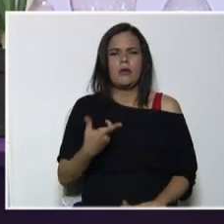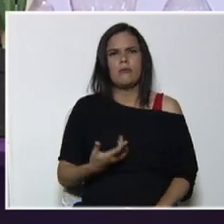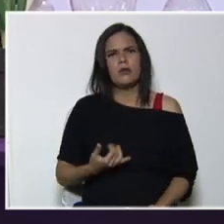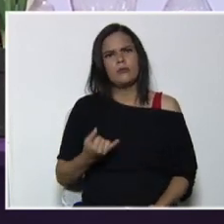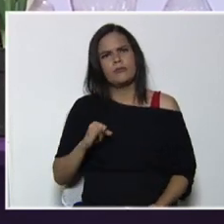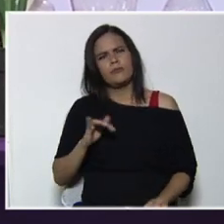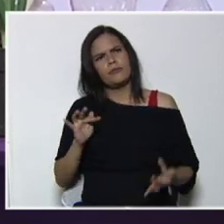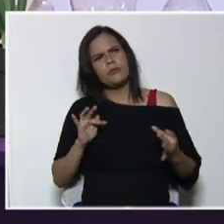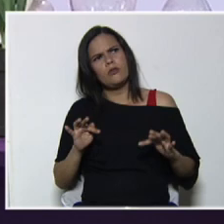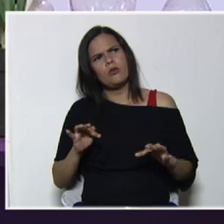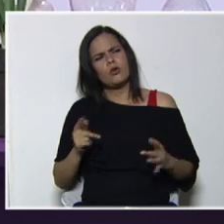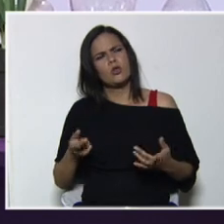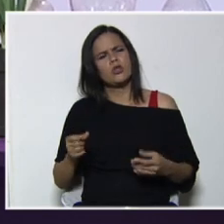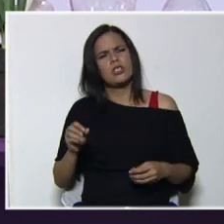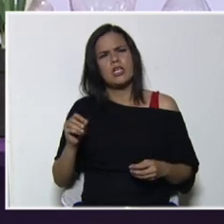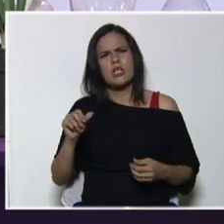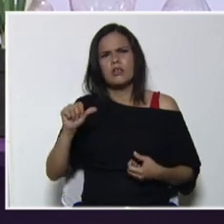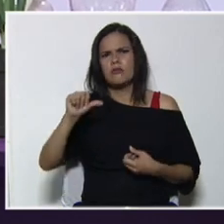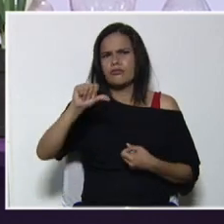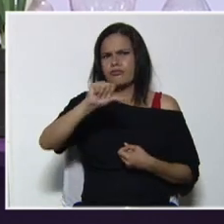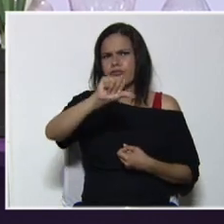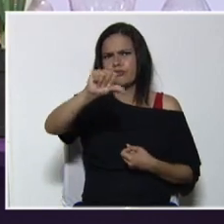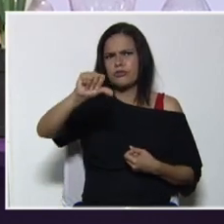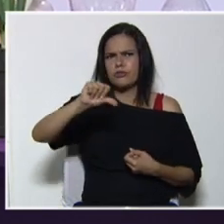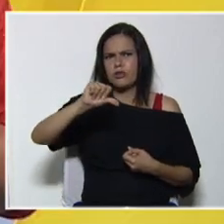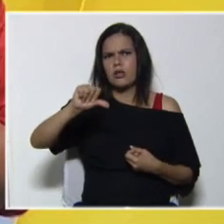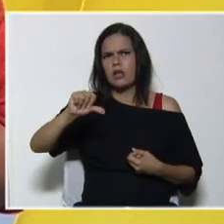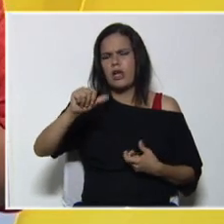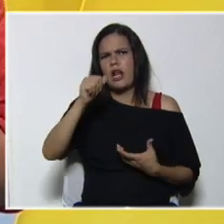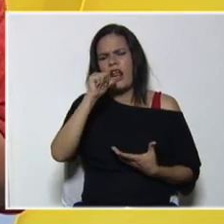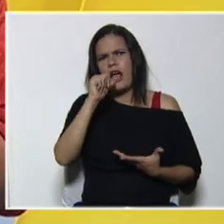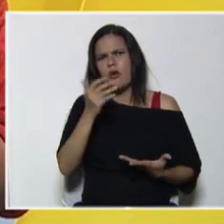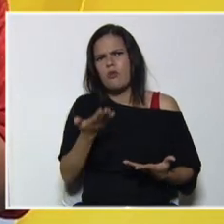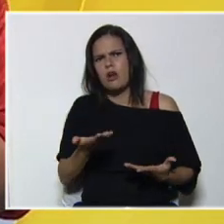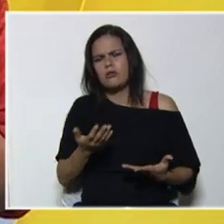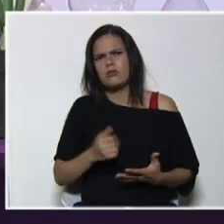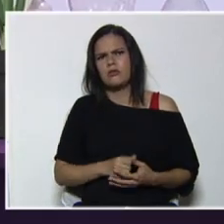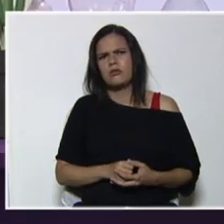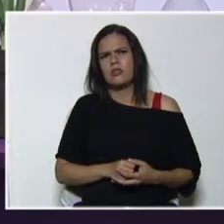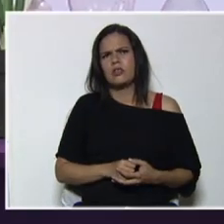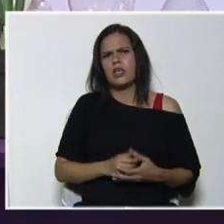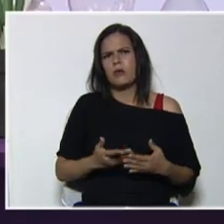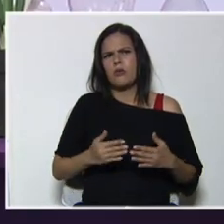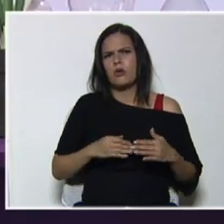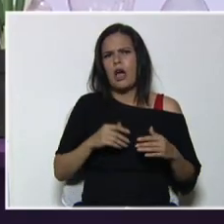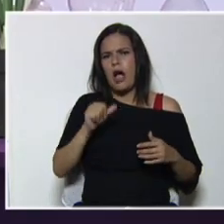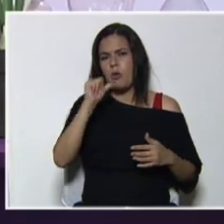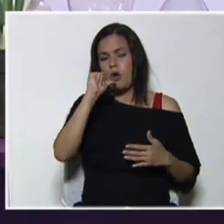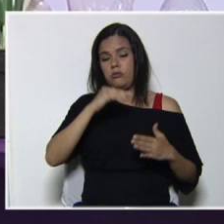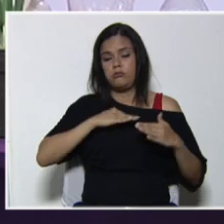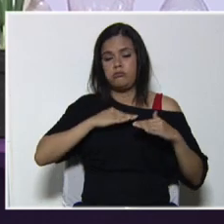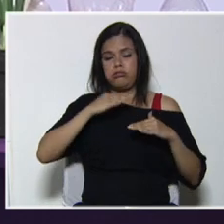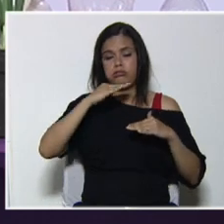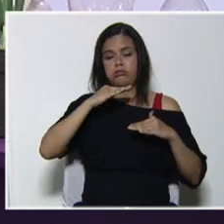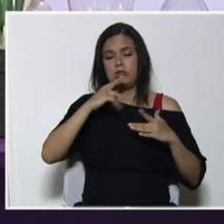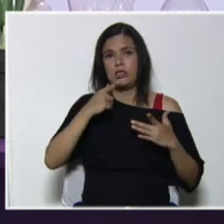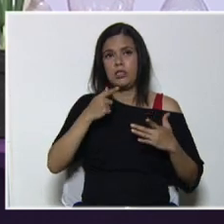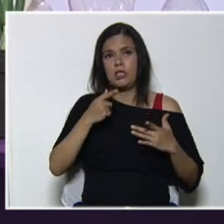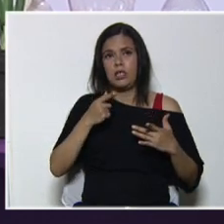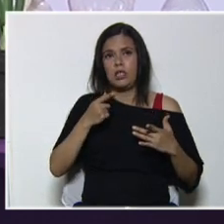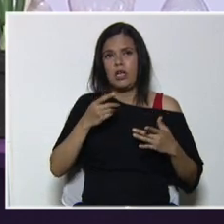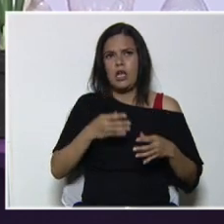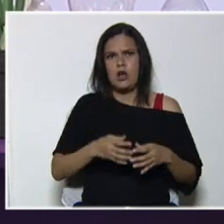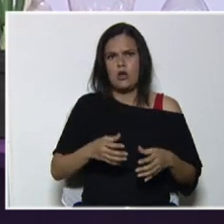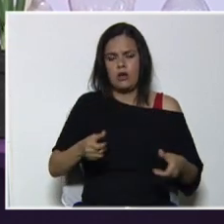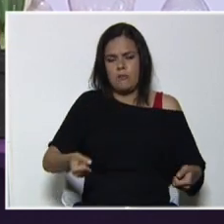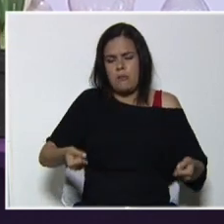se agregaba esa cantidad de agua, que era el método por inundación, por ejemplo, que es agregar el agua que cargan en los tobos